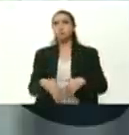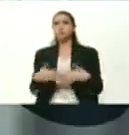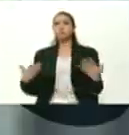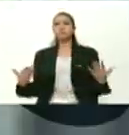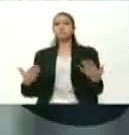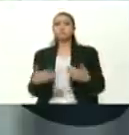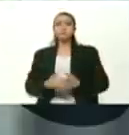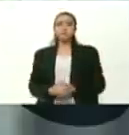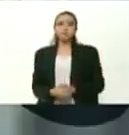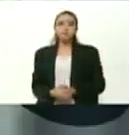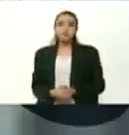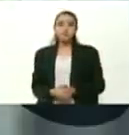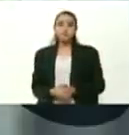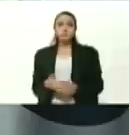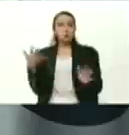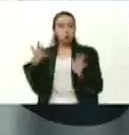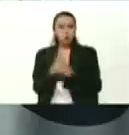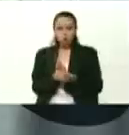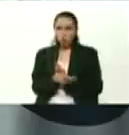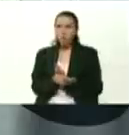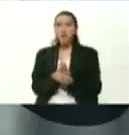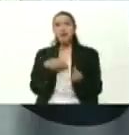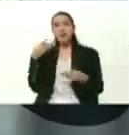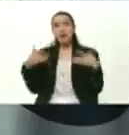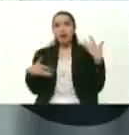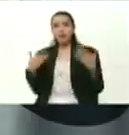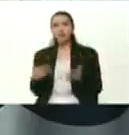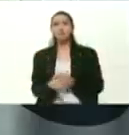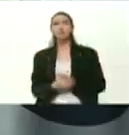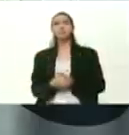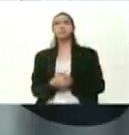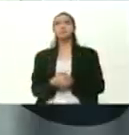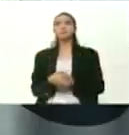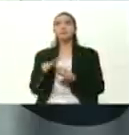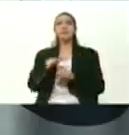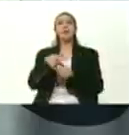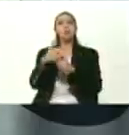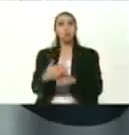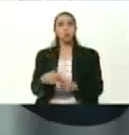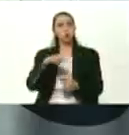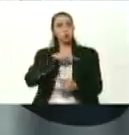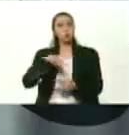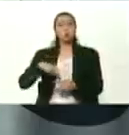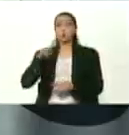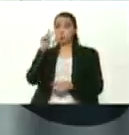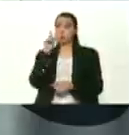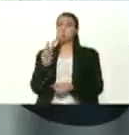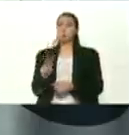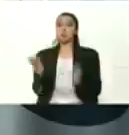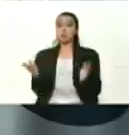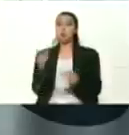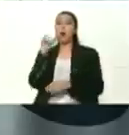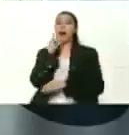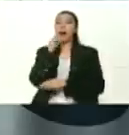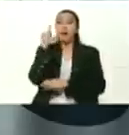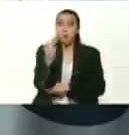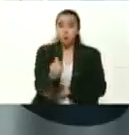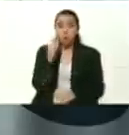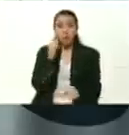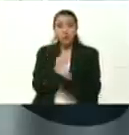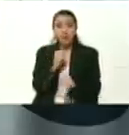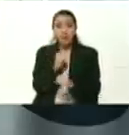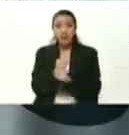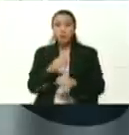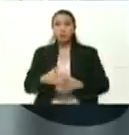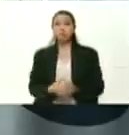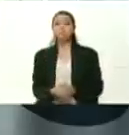abarcado ese depravado hecho. Pero quienes estuvimos allí denunciando, trabajando,